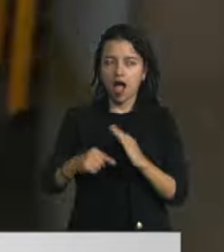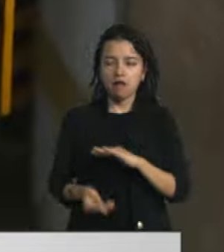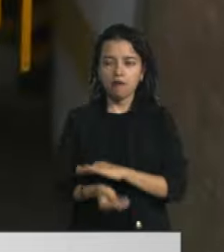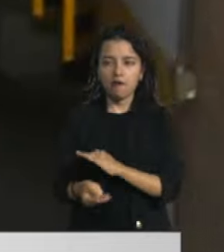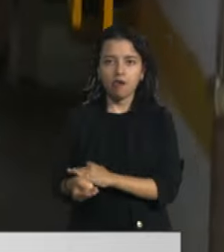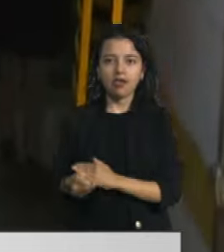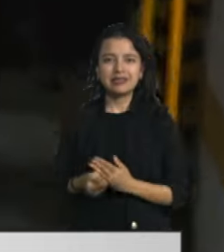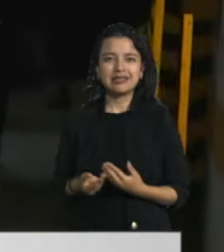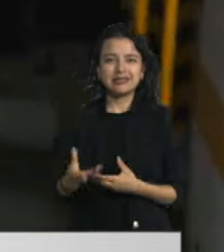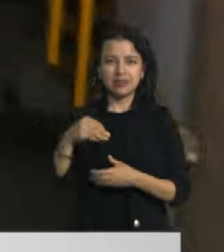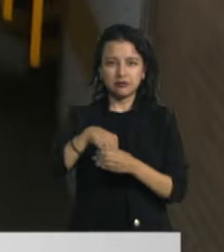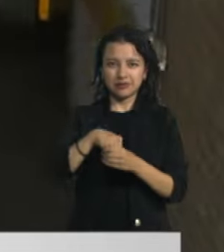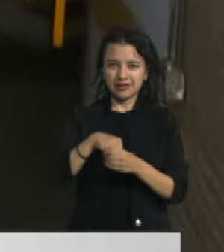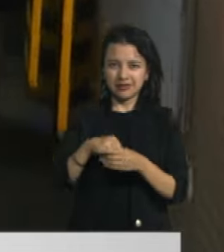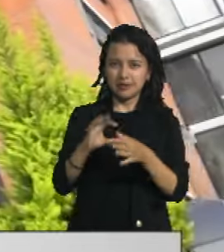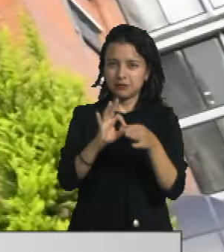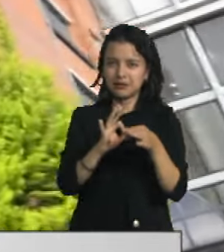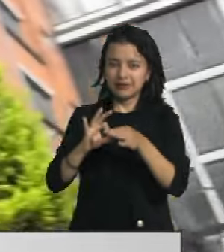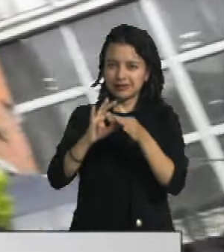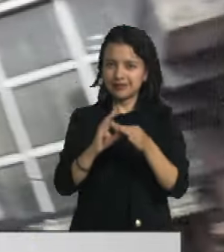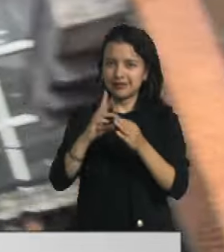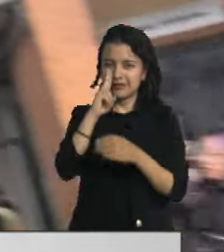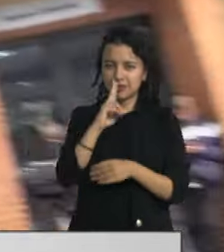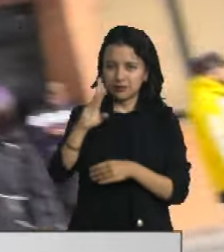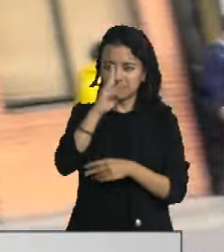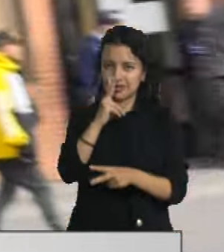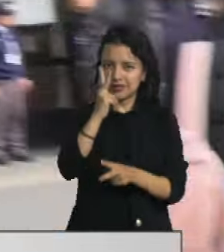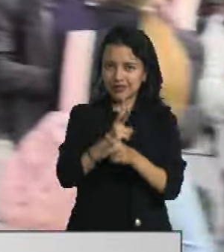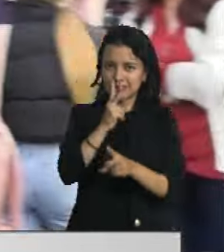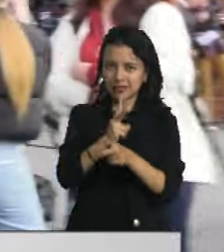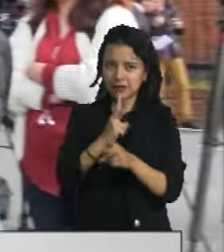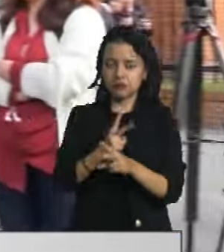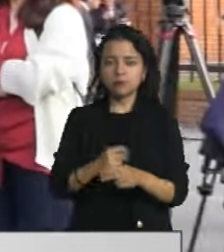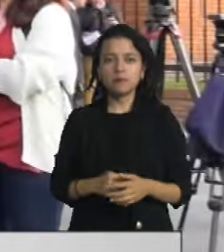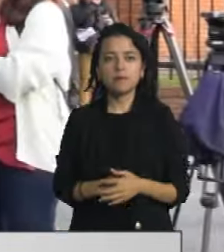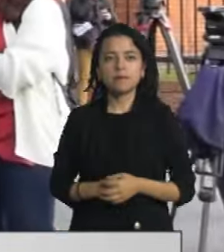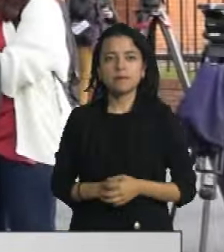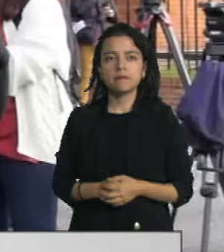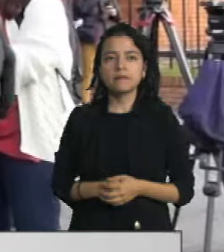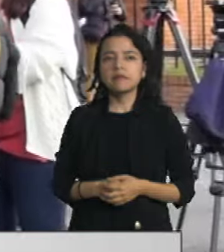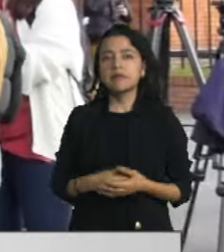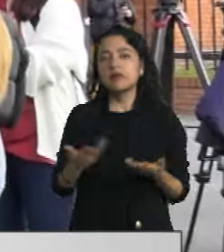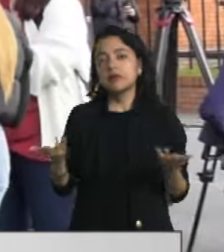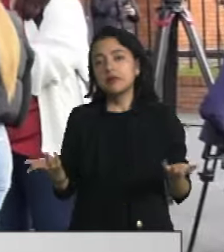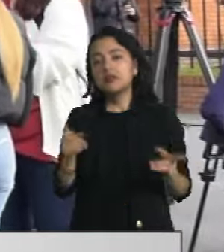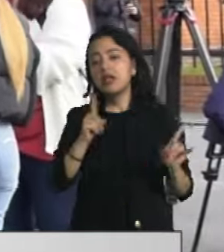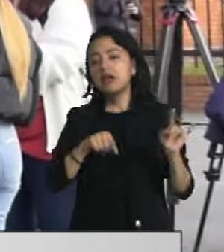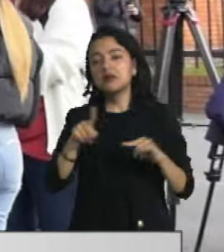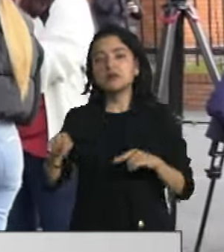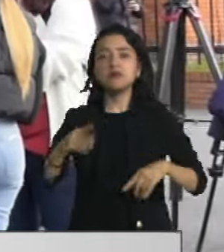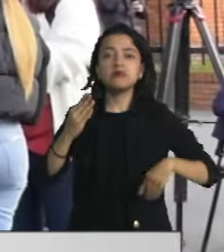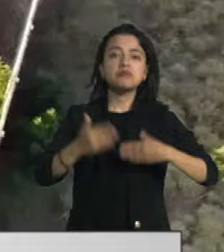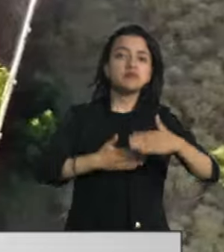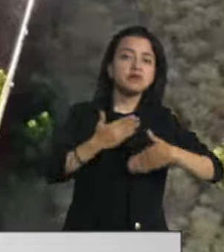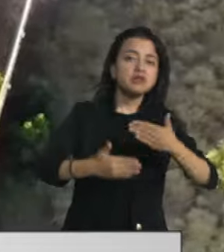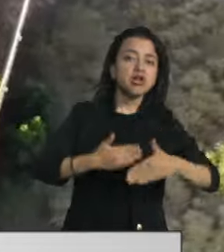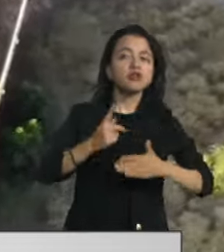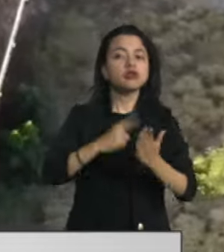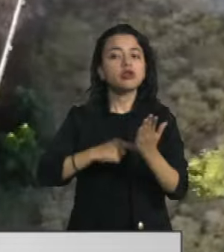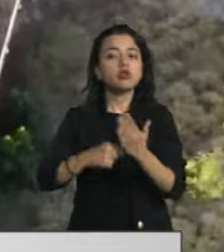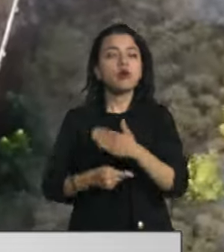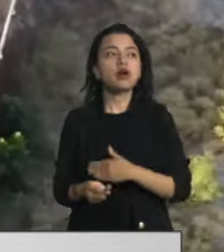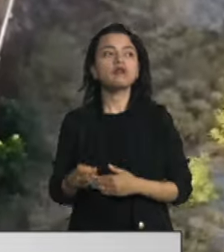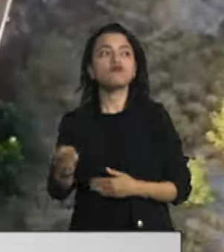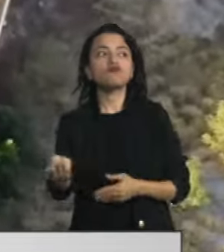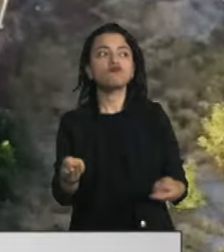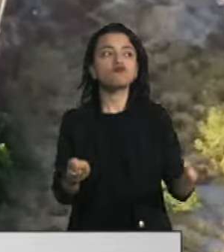Unidad Nacional de Gestión de Riesgo de Desastres. La diligencia se centra en las múltiples acusaciones relacionadas con diversos procesos contractuales, entre ellos